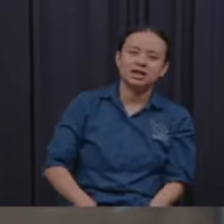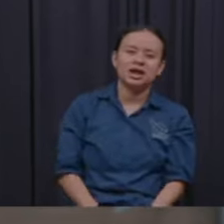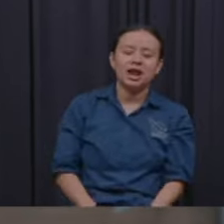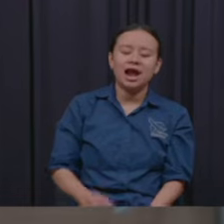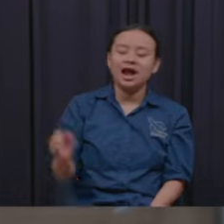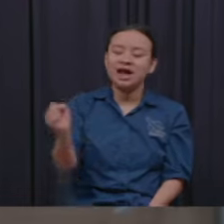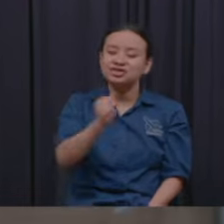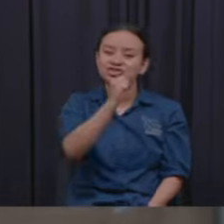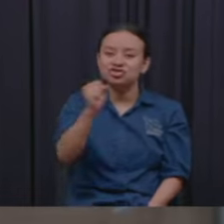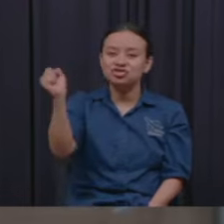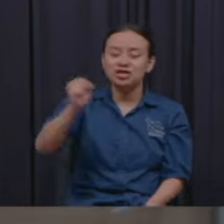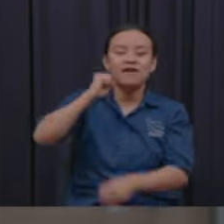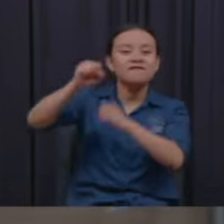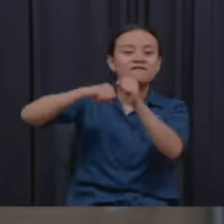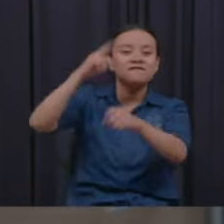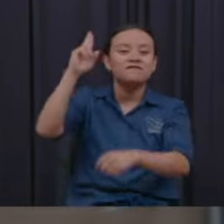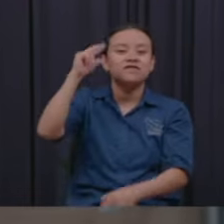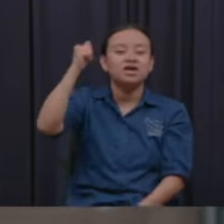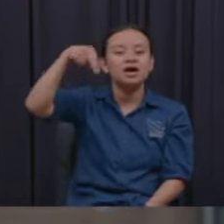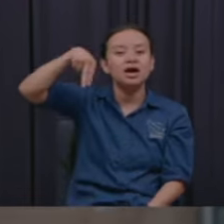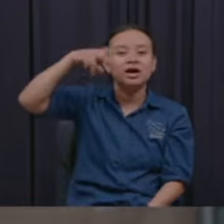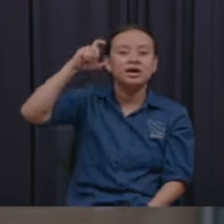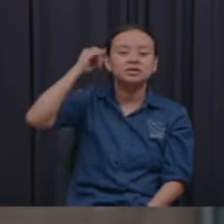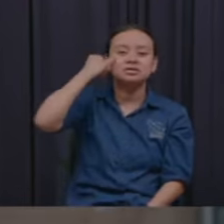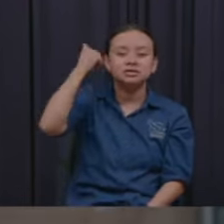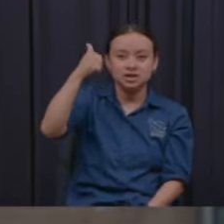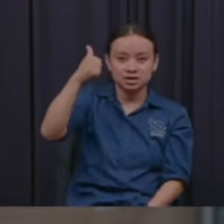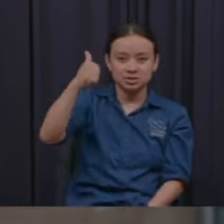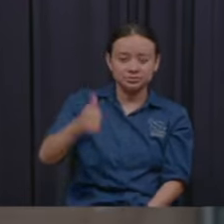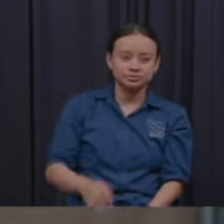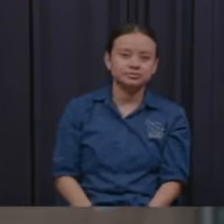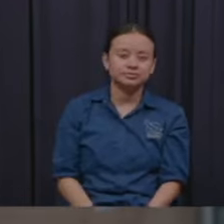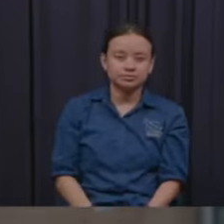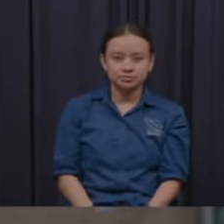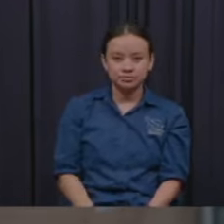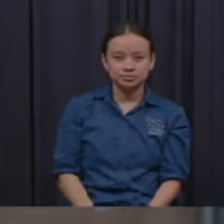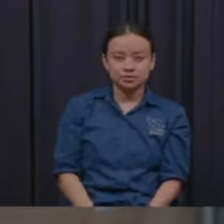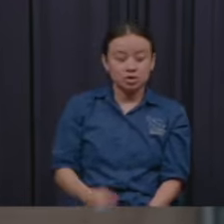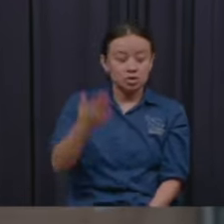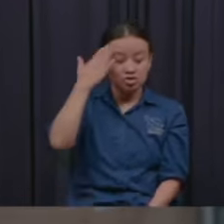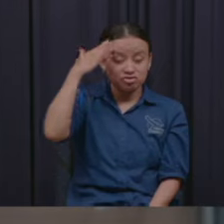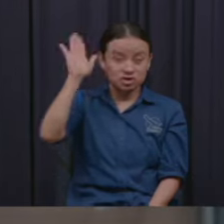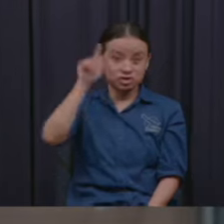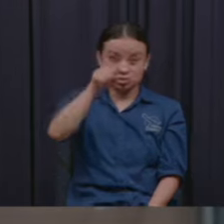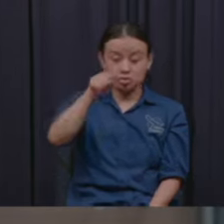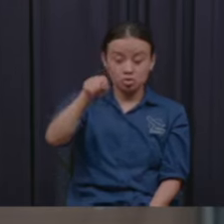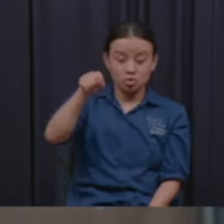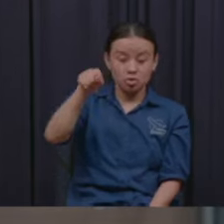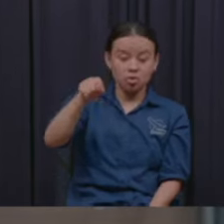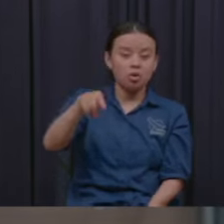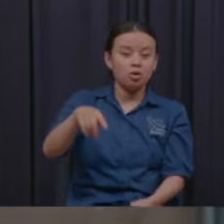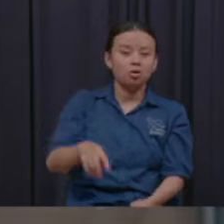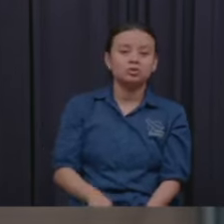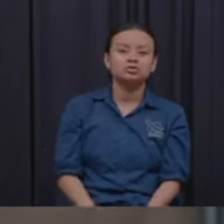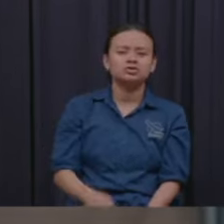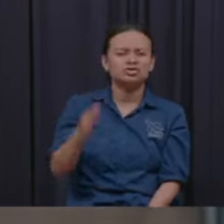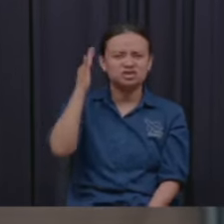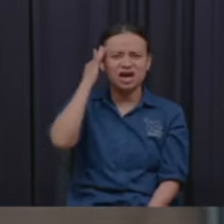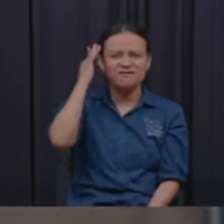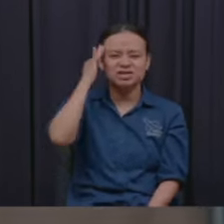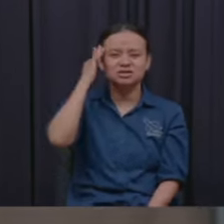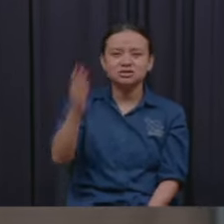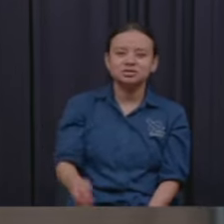Nos lo enseñaron cuando estábamos pequeñitos. No sé si a usted se lo enseñaron, pero a mí sí me lo enseñaron.